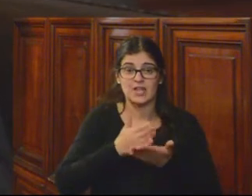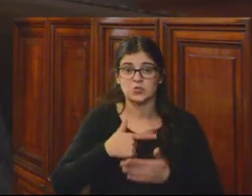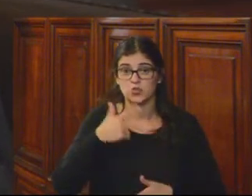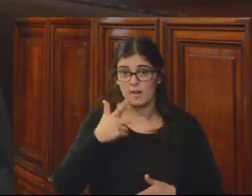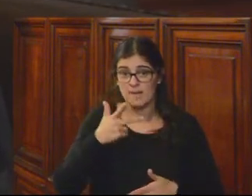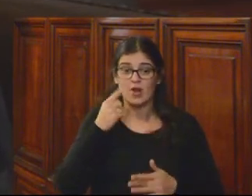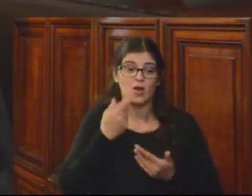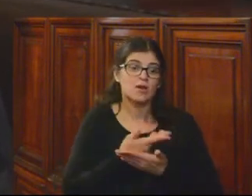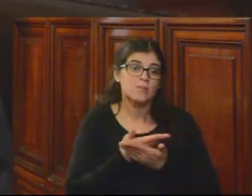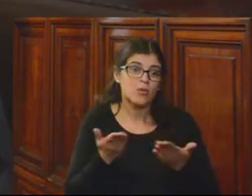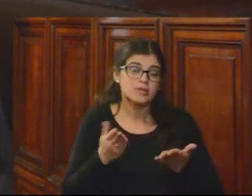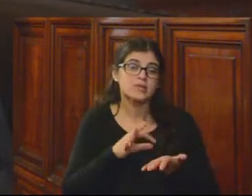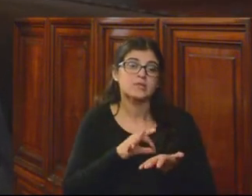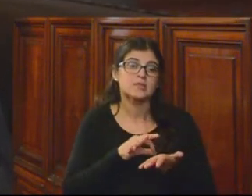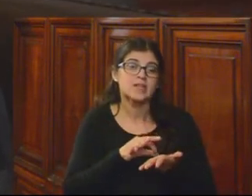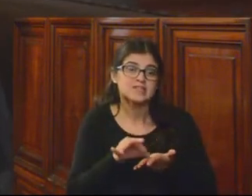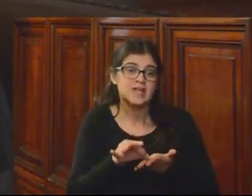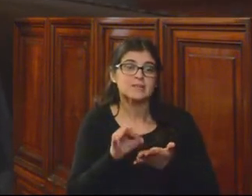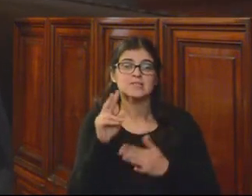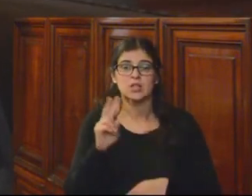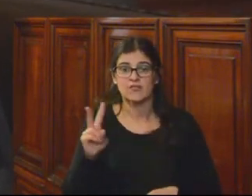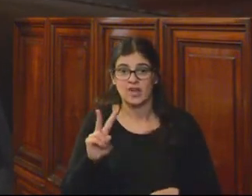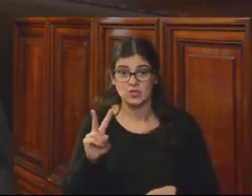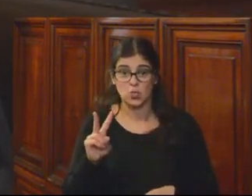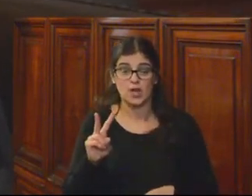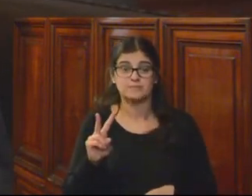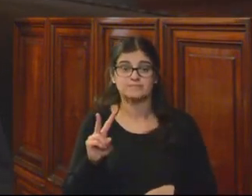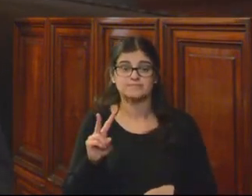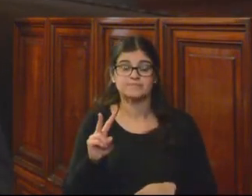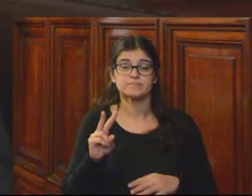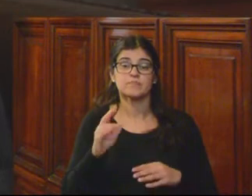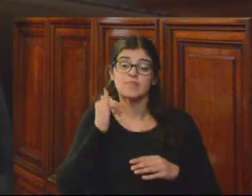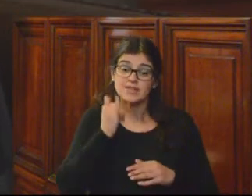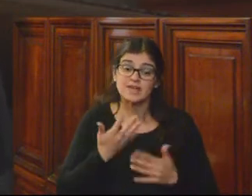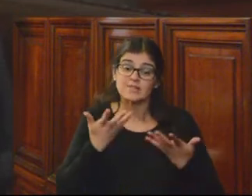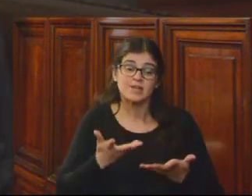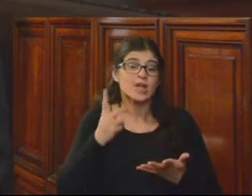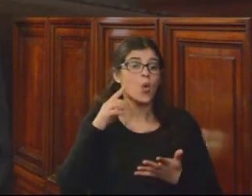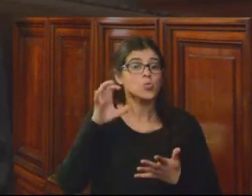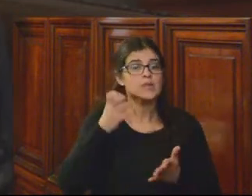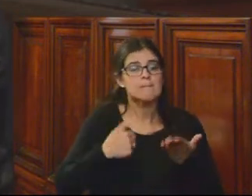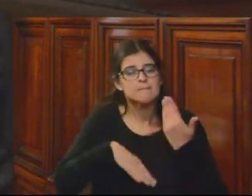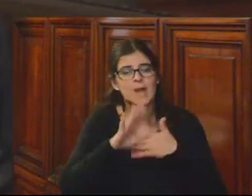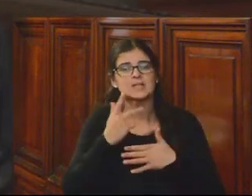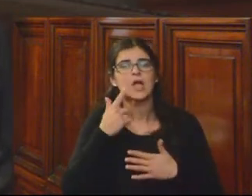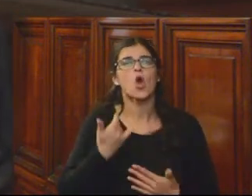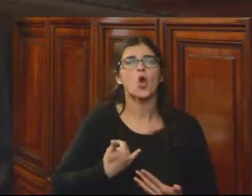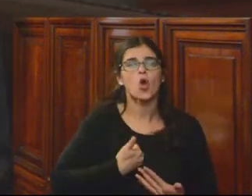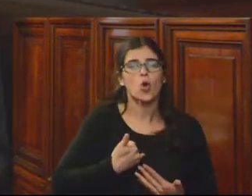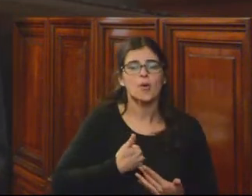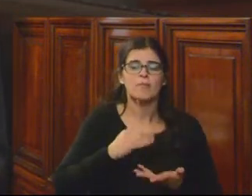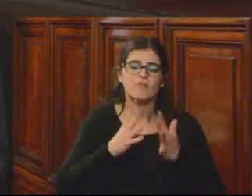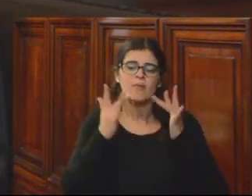servicio de Venezuela. Sí quisiera escuchar más sobre cómo la cuestión de